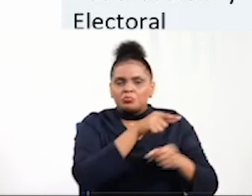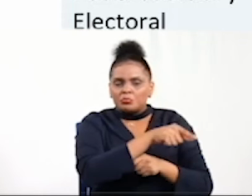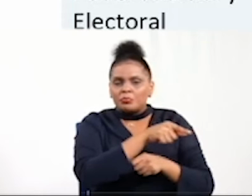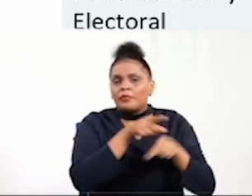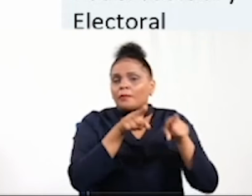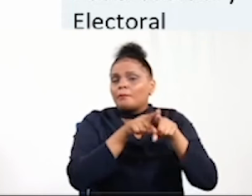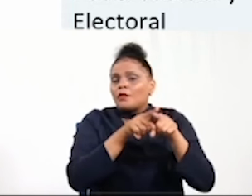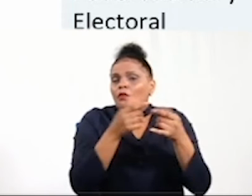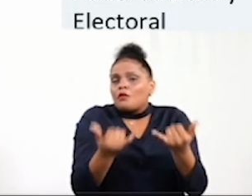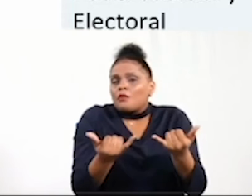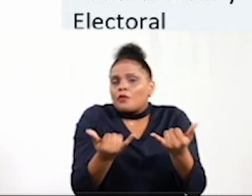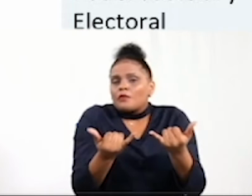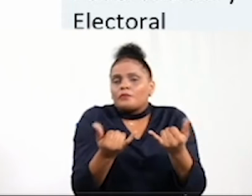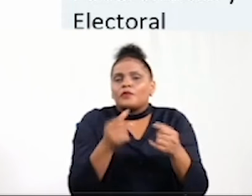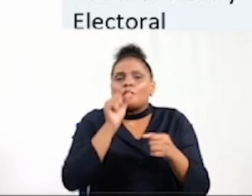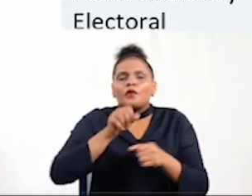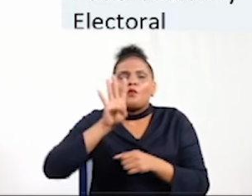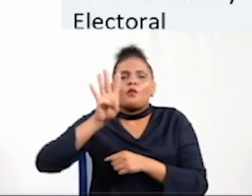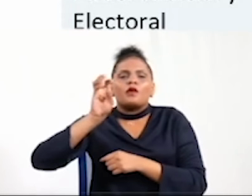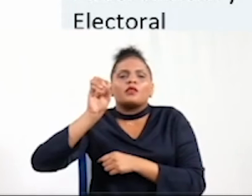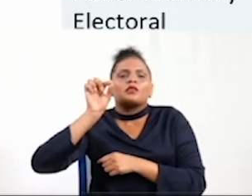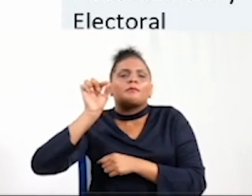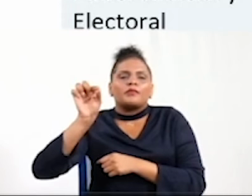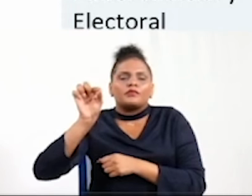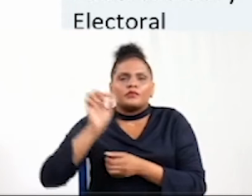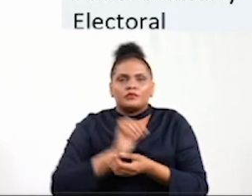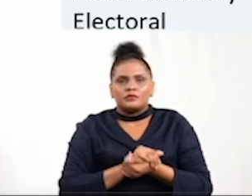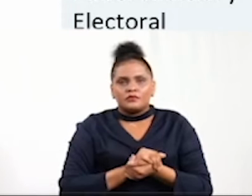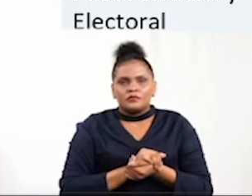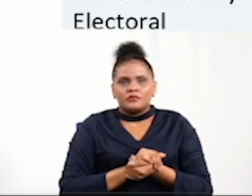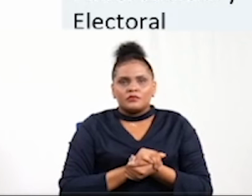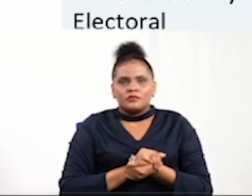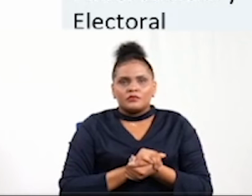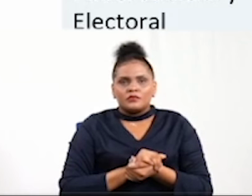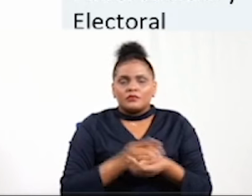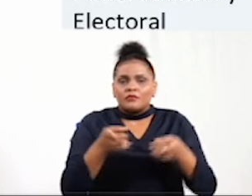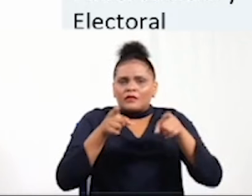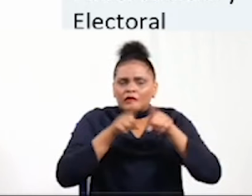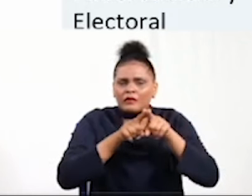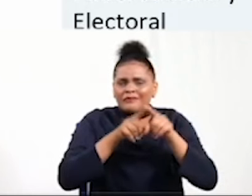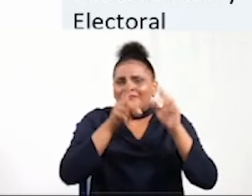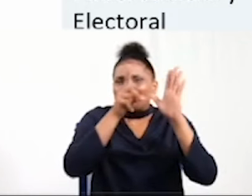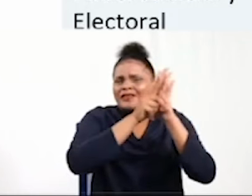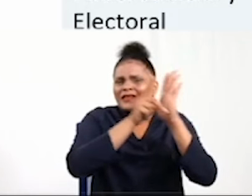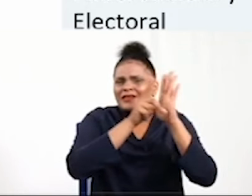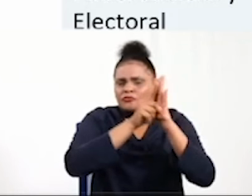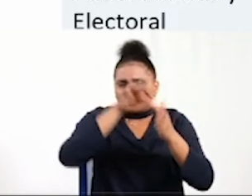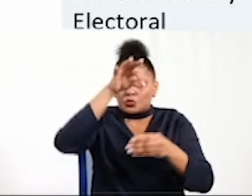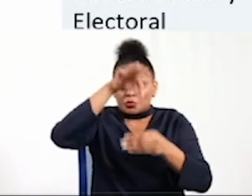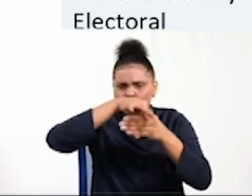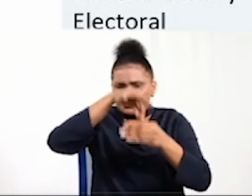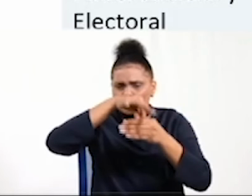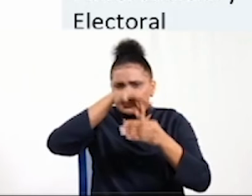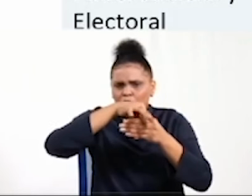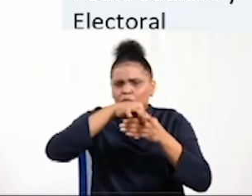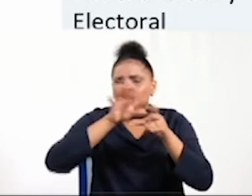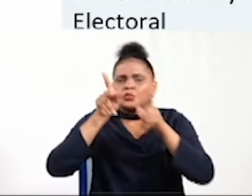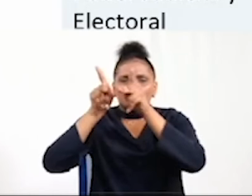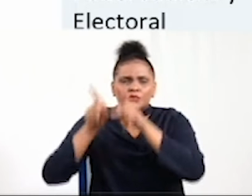puntuación en ese momento fue de 40 puntos en el tema del derecho al sufragio que es la participación electoral